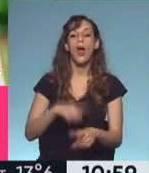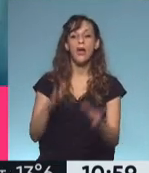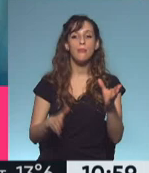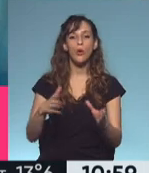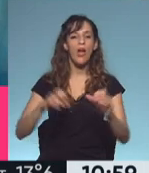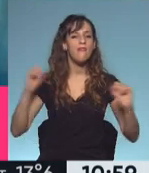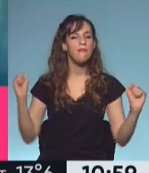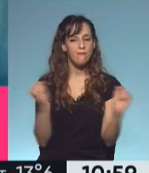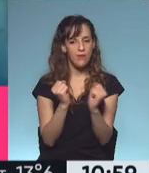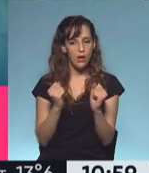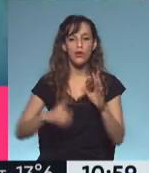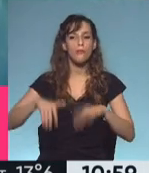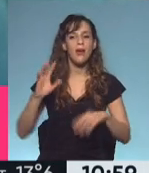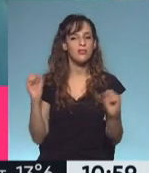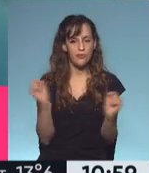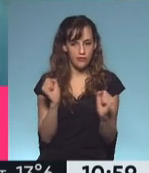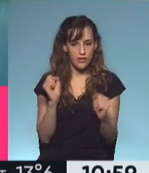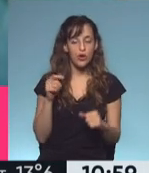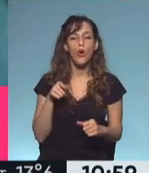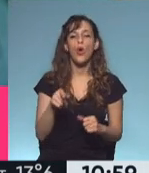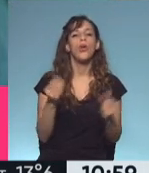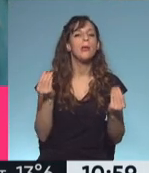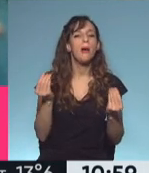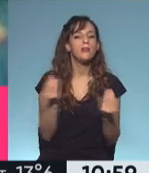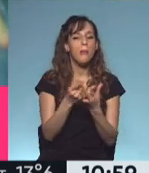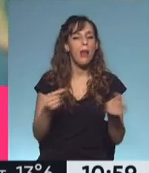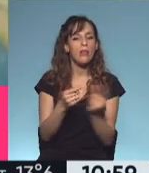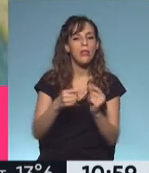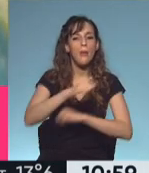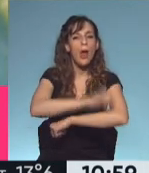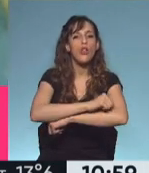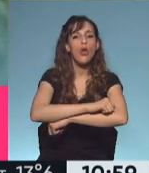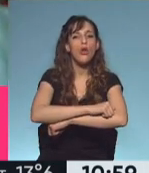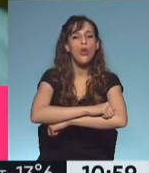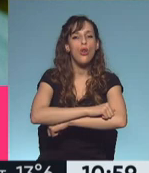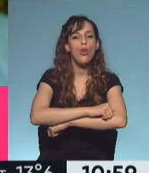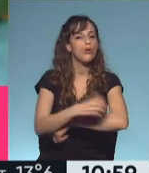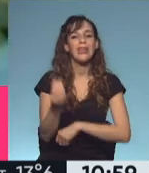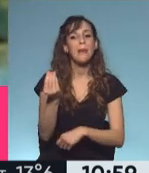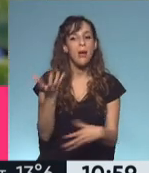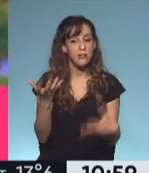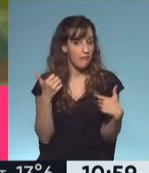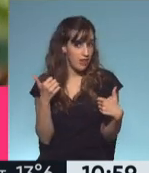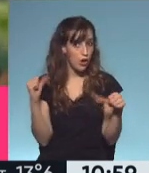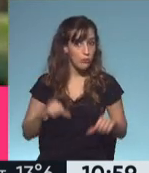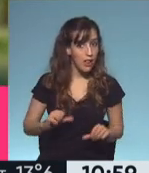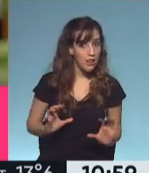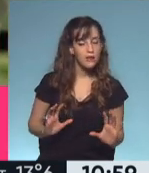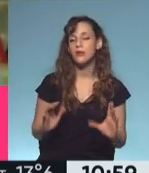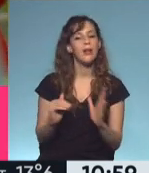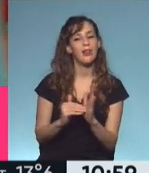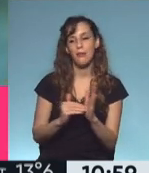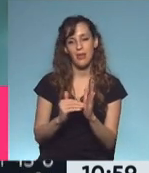más fríos, estas suculentas que están en el balcón. Uh-huh. ¿Hace todo bien depende o de dónde, hace mal ese frío? Y depende de dónde vive